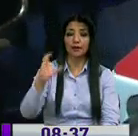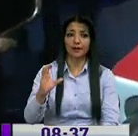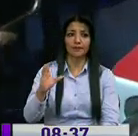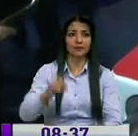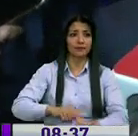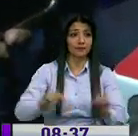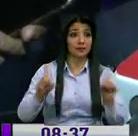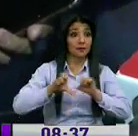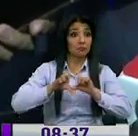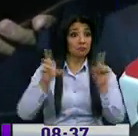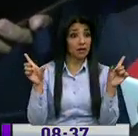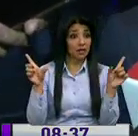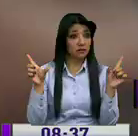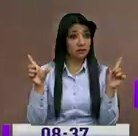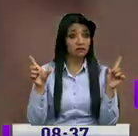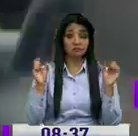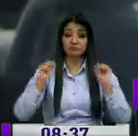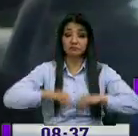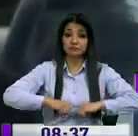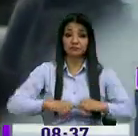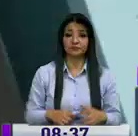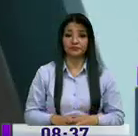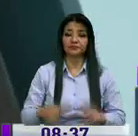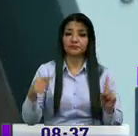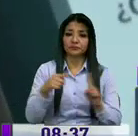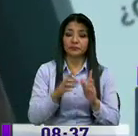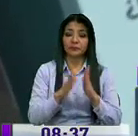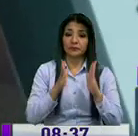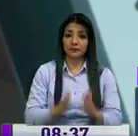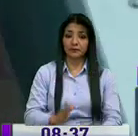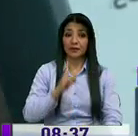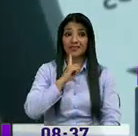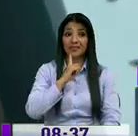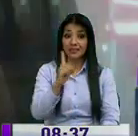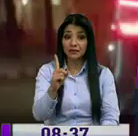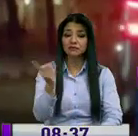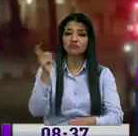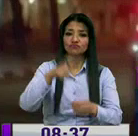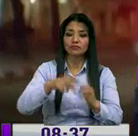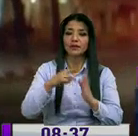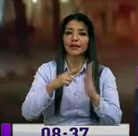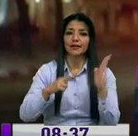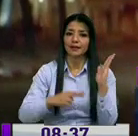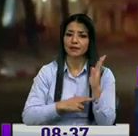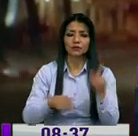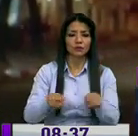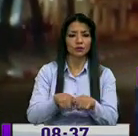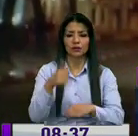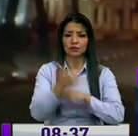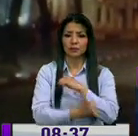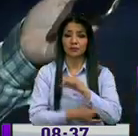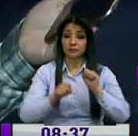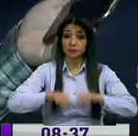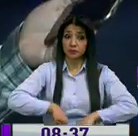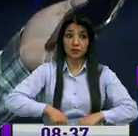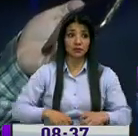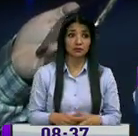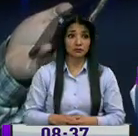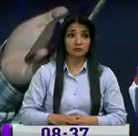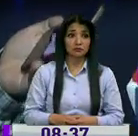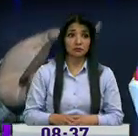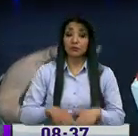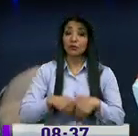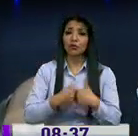varias empresas son empresas de unicornio. Michelena aseguró que van a buscar registrarlas como ya se ha hecho en otros países. Tenemos que ver